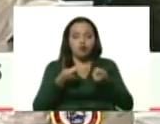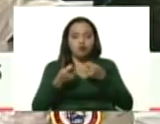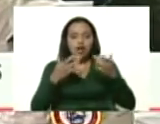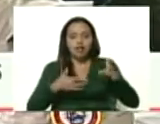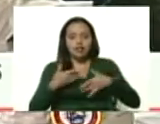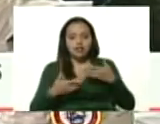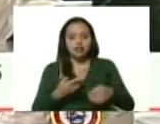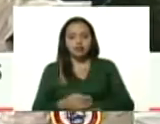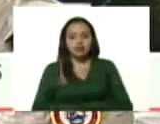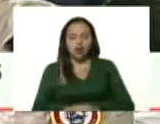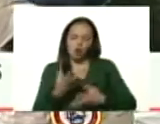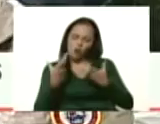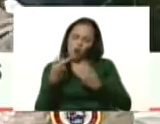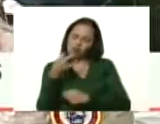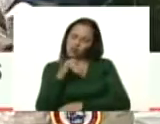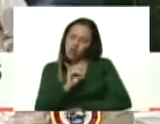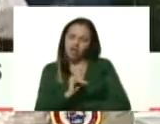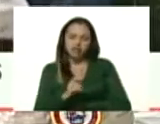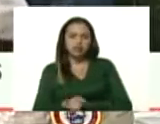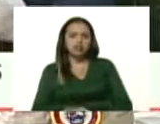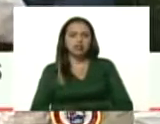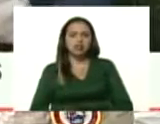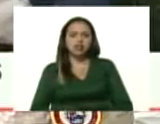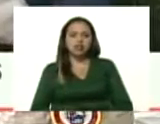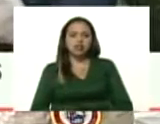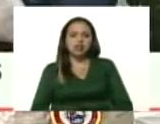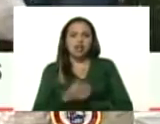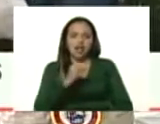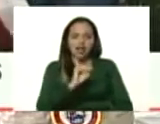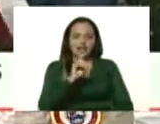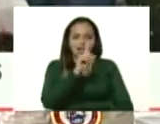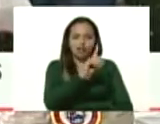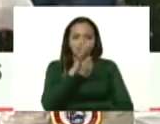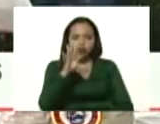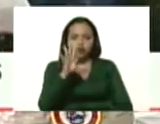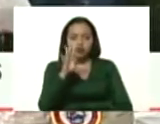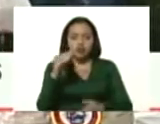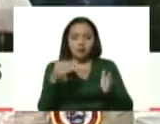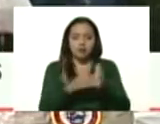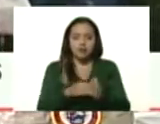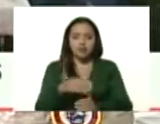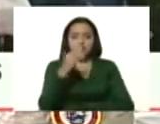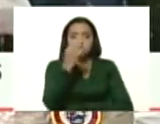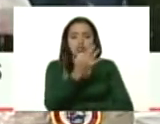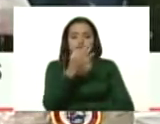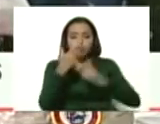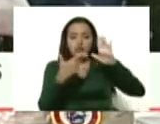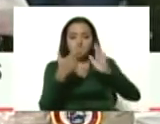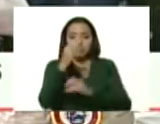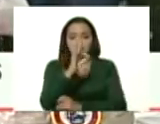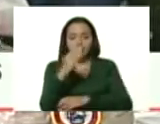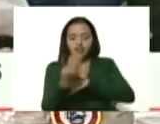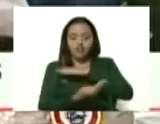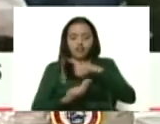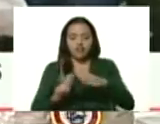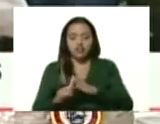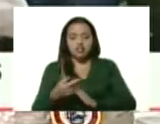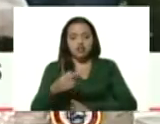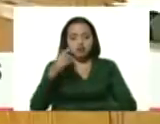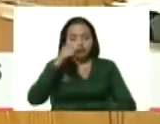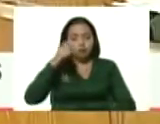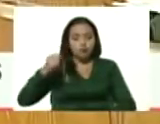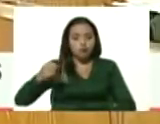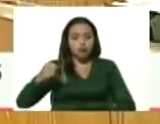actividades. ¿Cuántos BPDI tenemos? Nosotros tenemos ahorita 14.383 BPDI, Bases Populares de Defensa Integral. ¿Y la